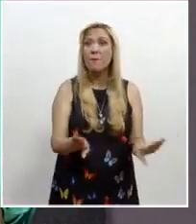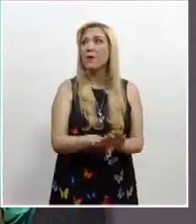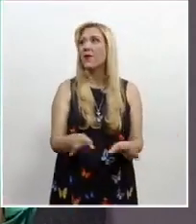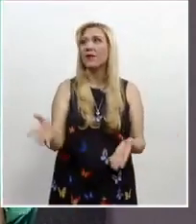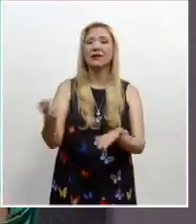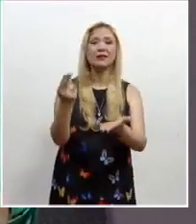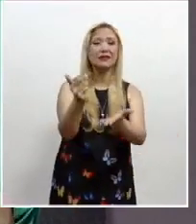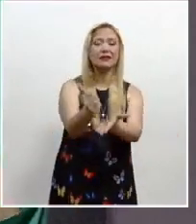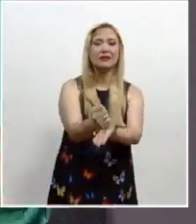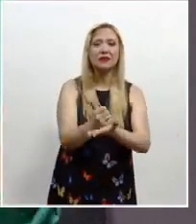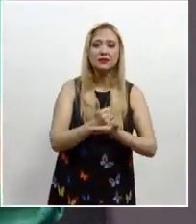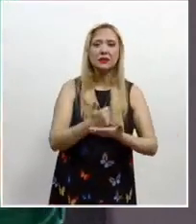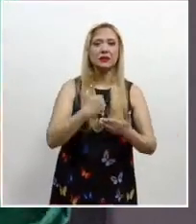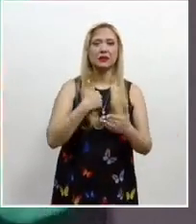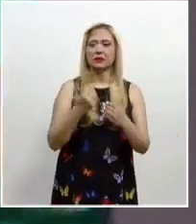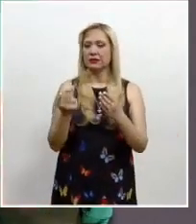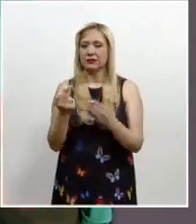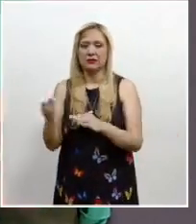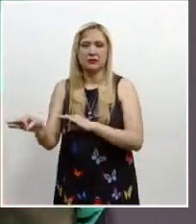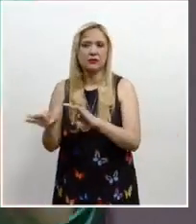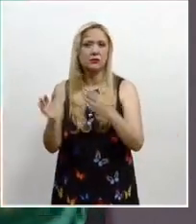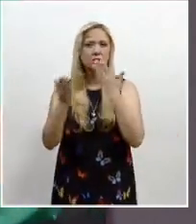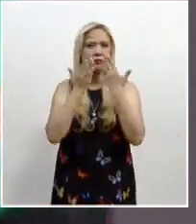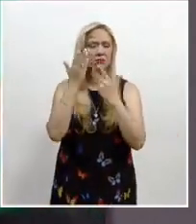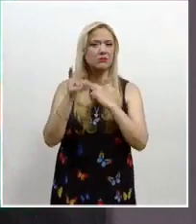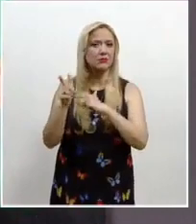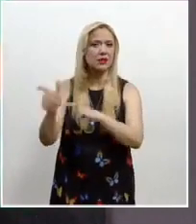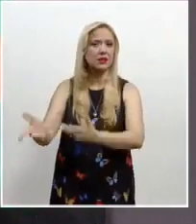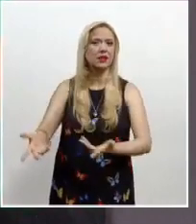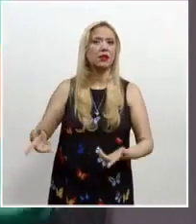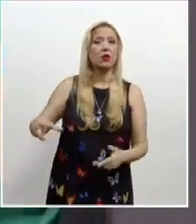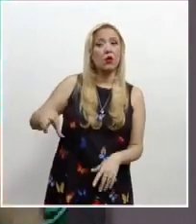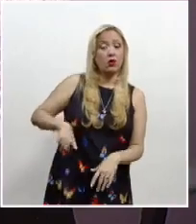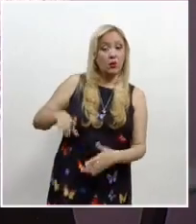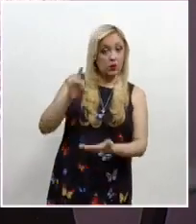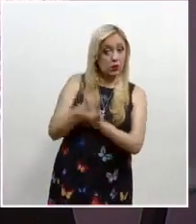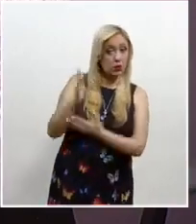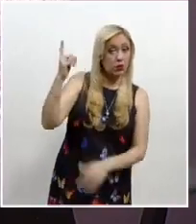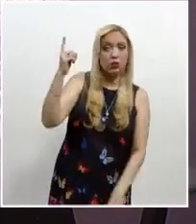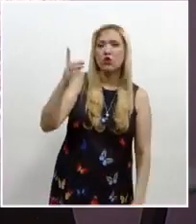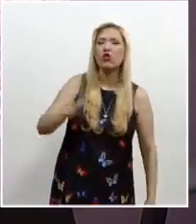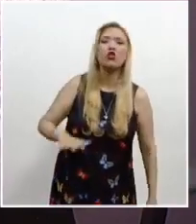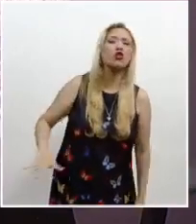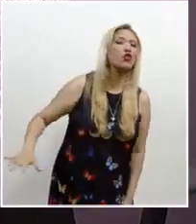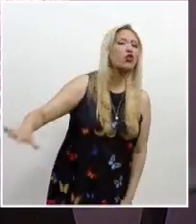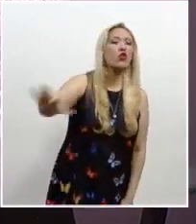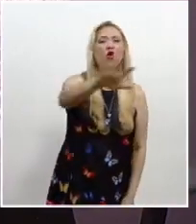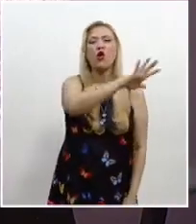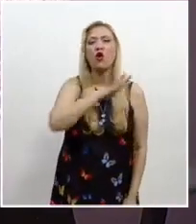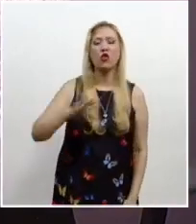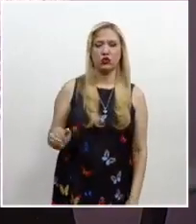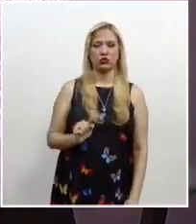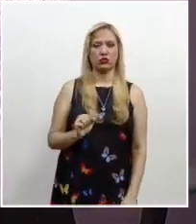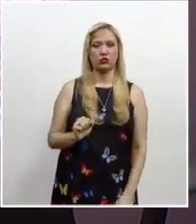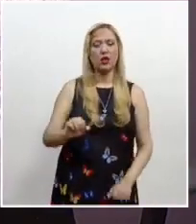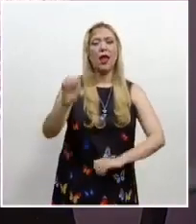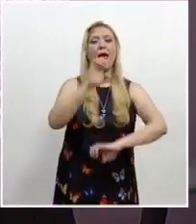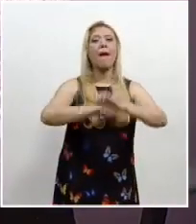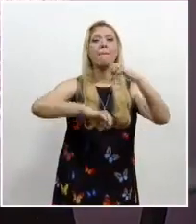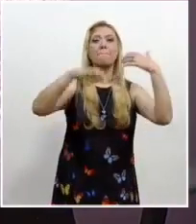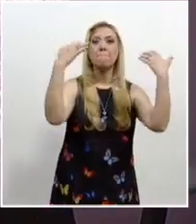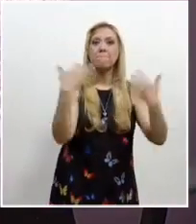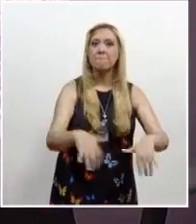pensando en un sistema nacional de cuidados del gobierno. Estamos hablando de toda la sociedad. La empresa es